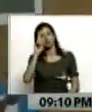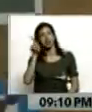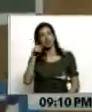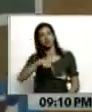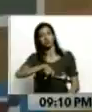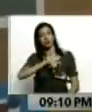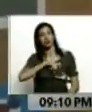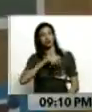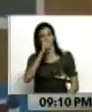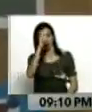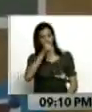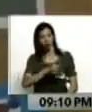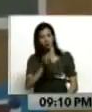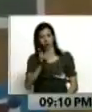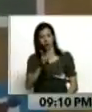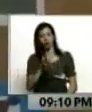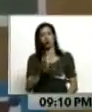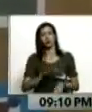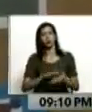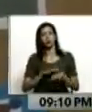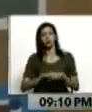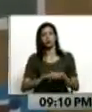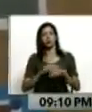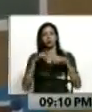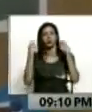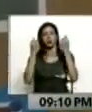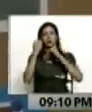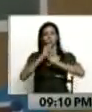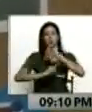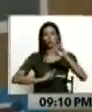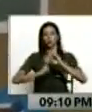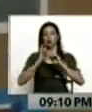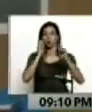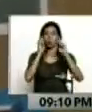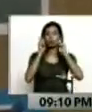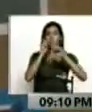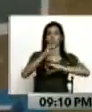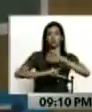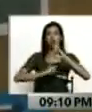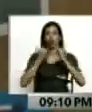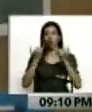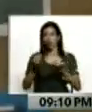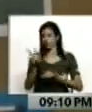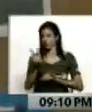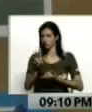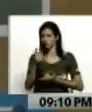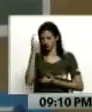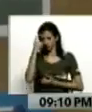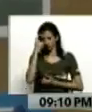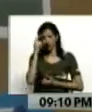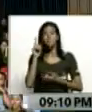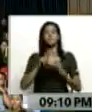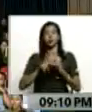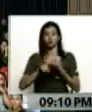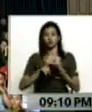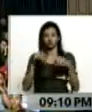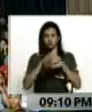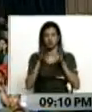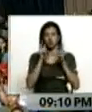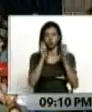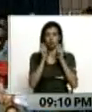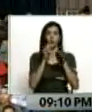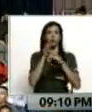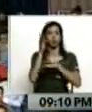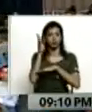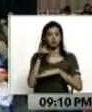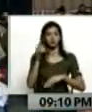Venezuela es reconocida en España por inter internacionalizar el turismo ahorita está por cierto marleni